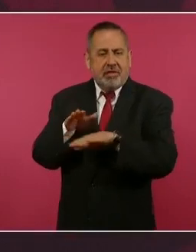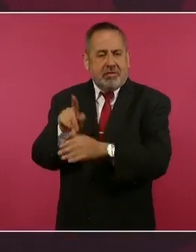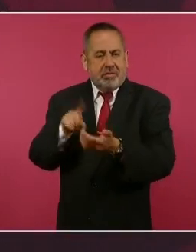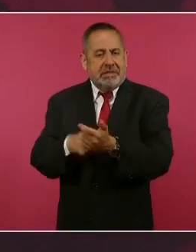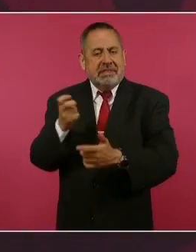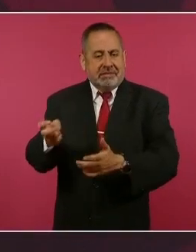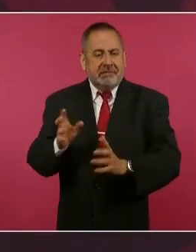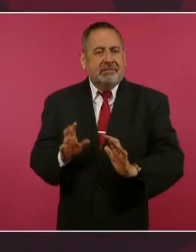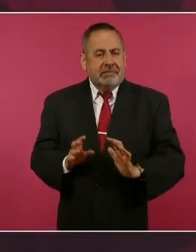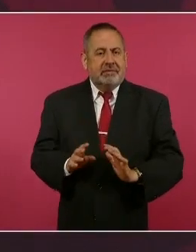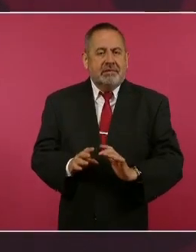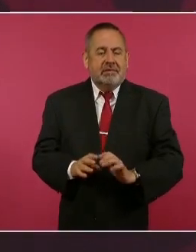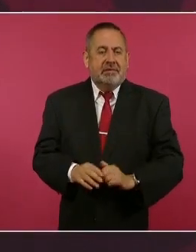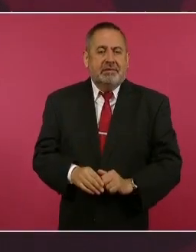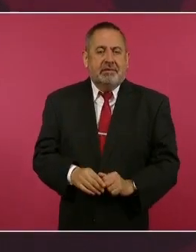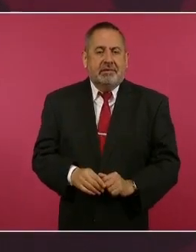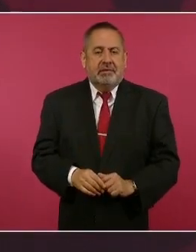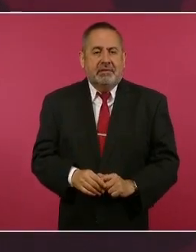de